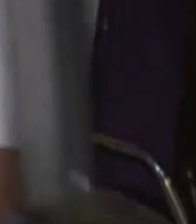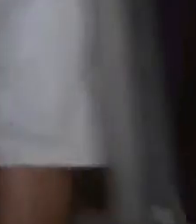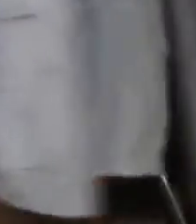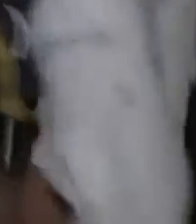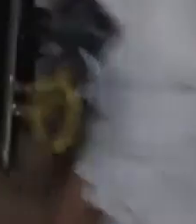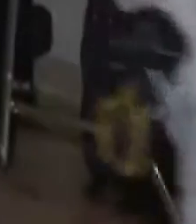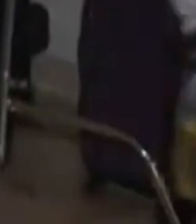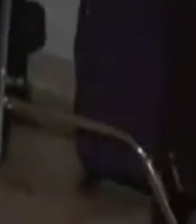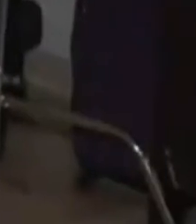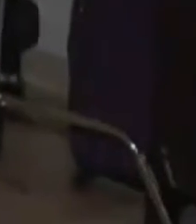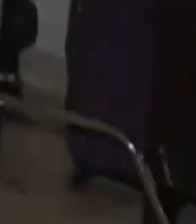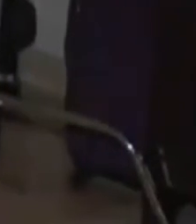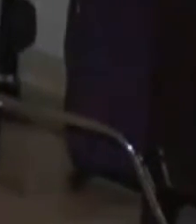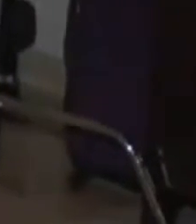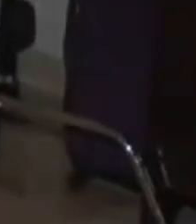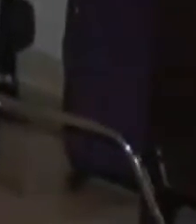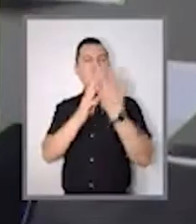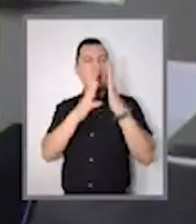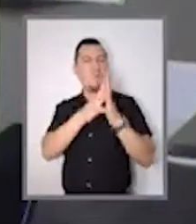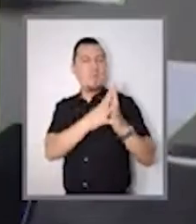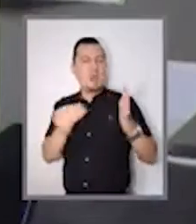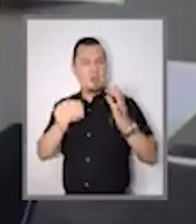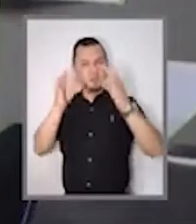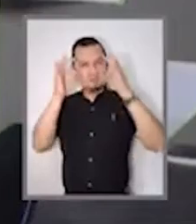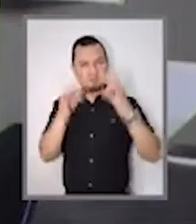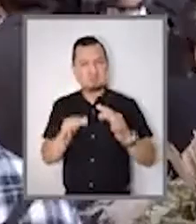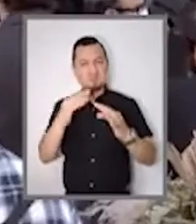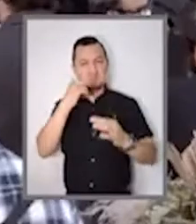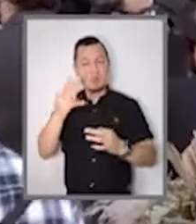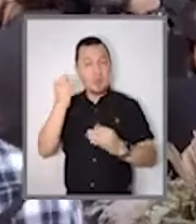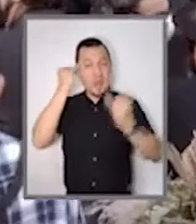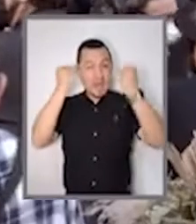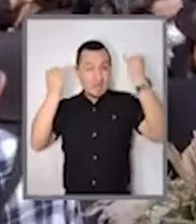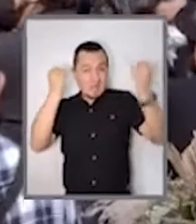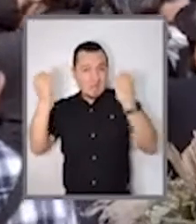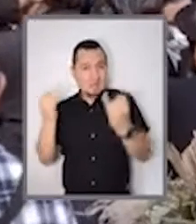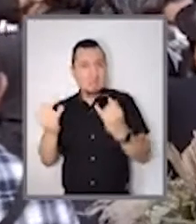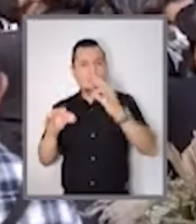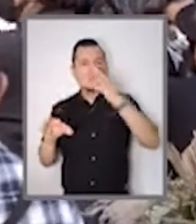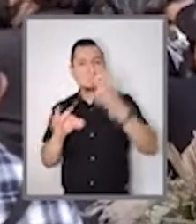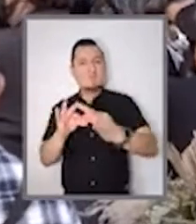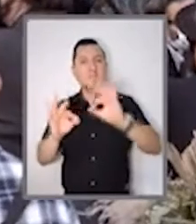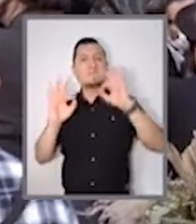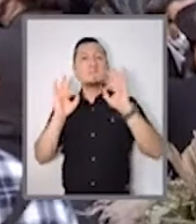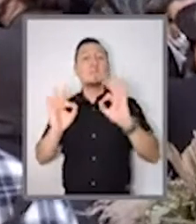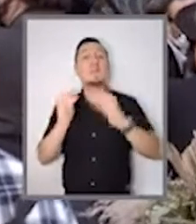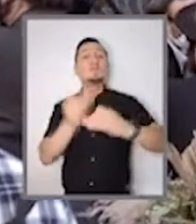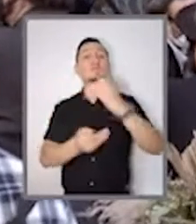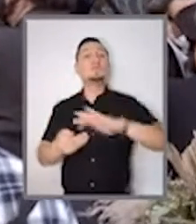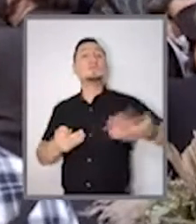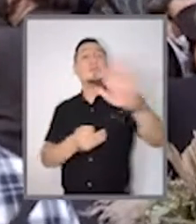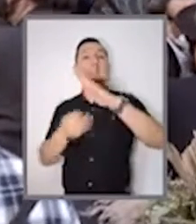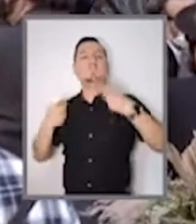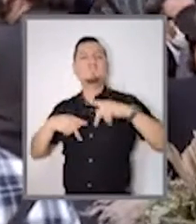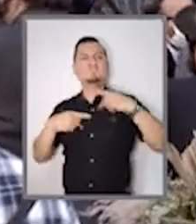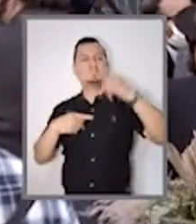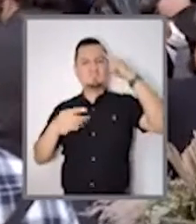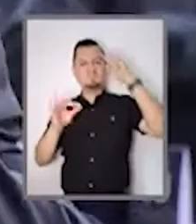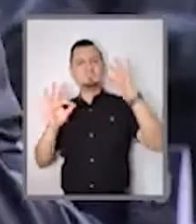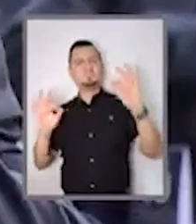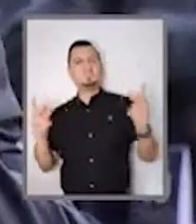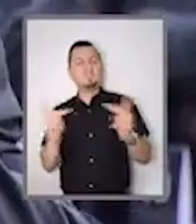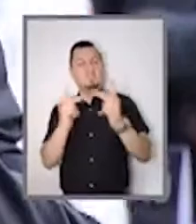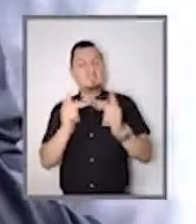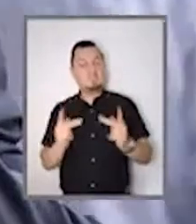producción audiovisual más prometedor de México. Con la iniciativa de ley, esta comisión tendrá un rol